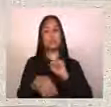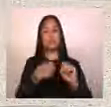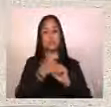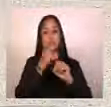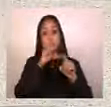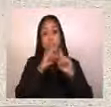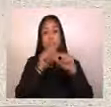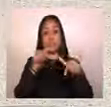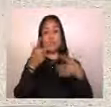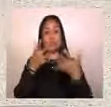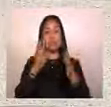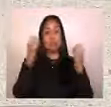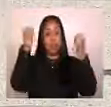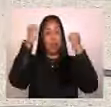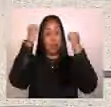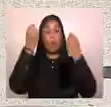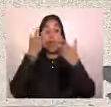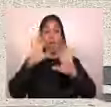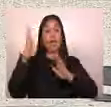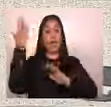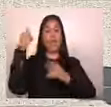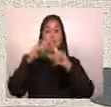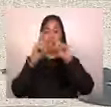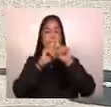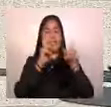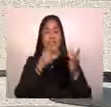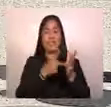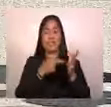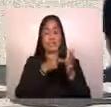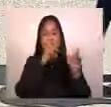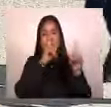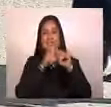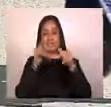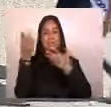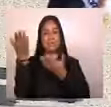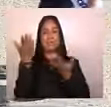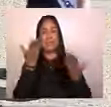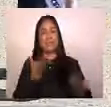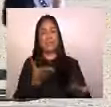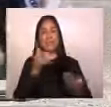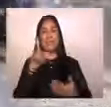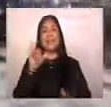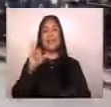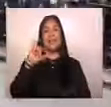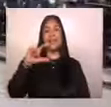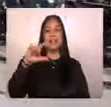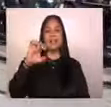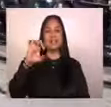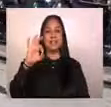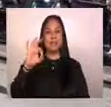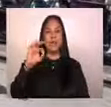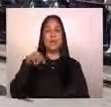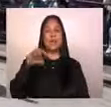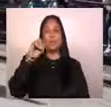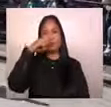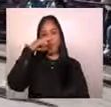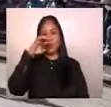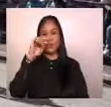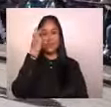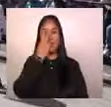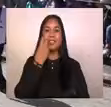Ha sido campeón en múltiples oportunidades. Y damos la bienvenida al Liceo